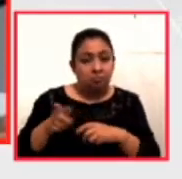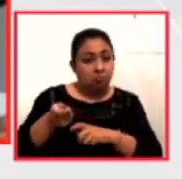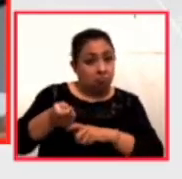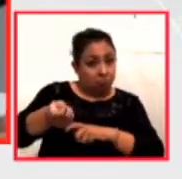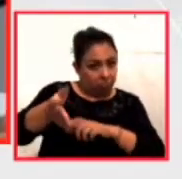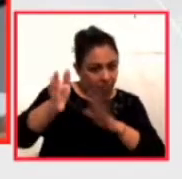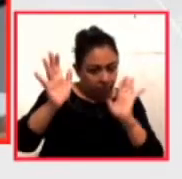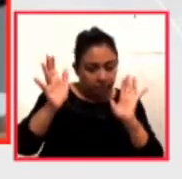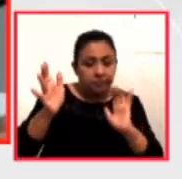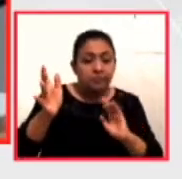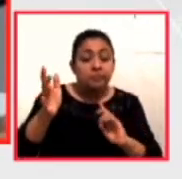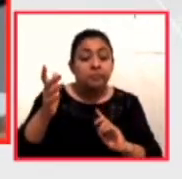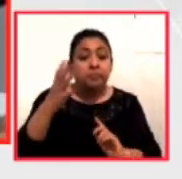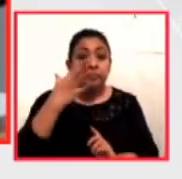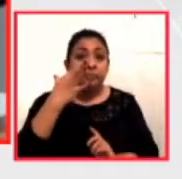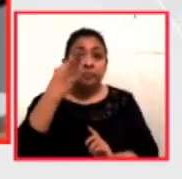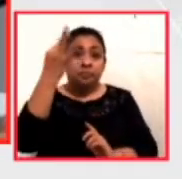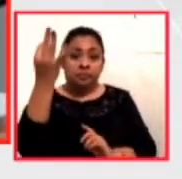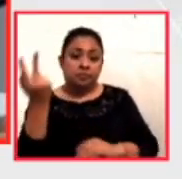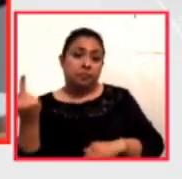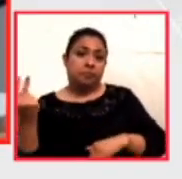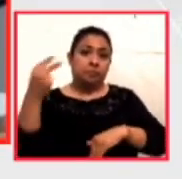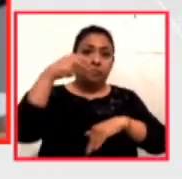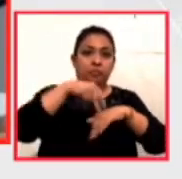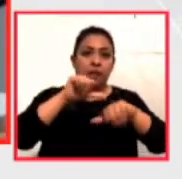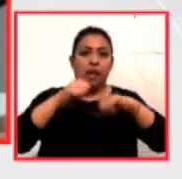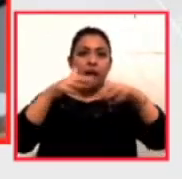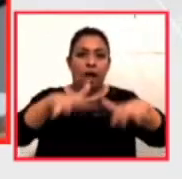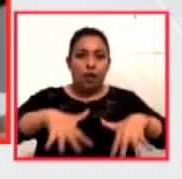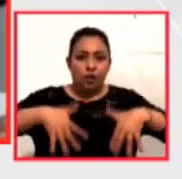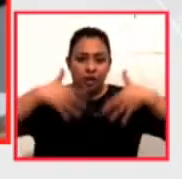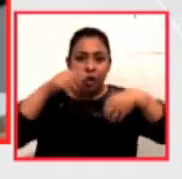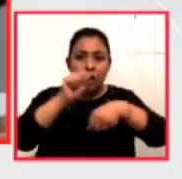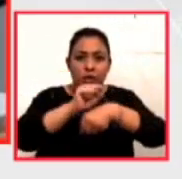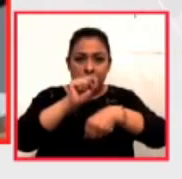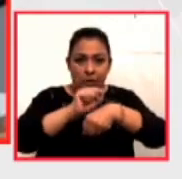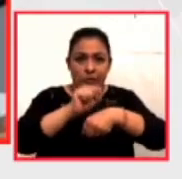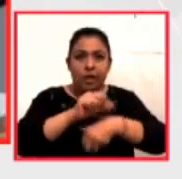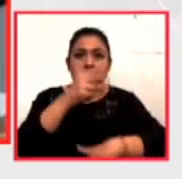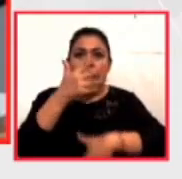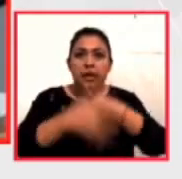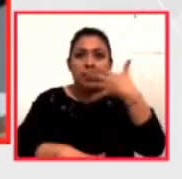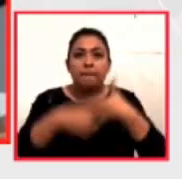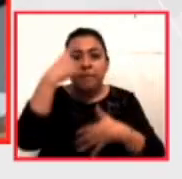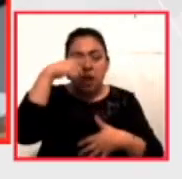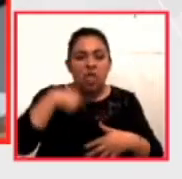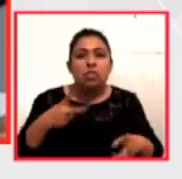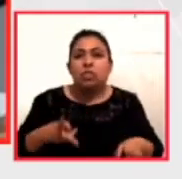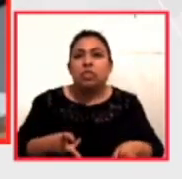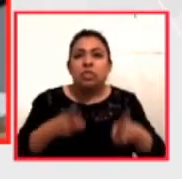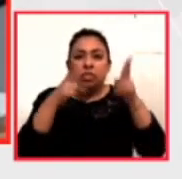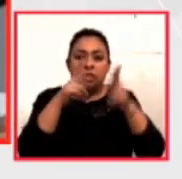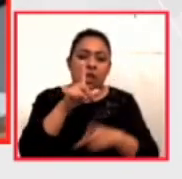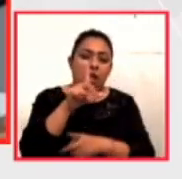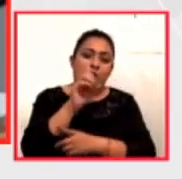me subió al auditorio de la secundaria 15 a hacer un paso de Lope de Rueda.